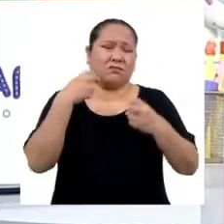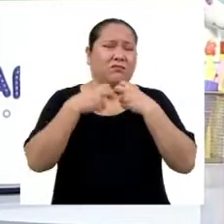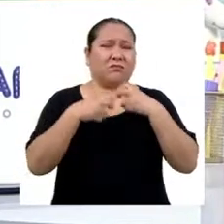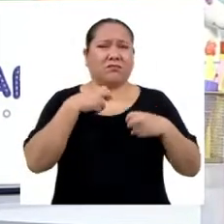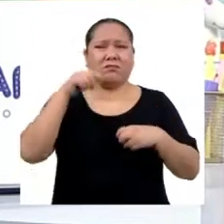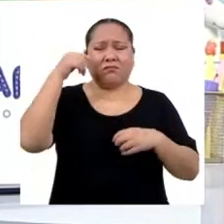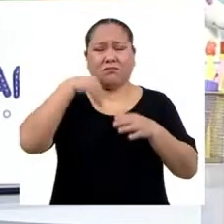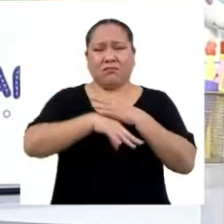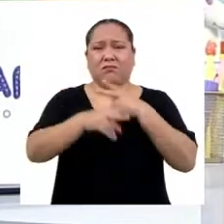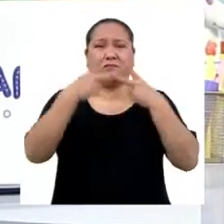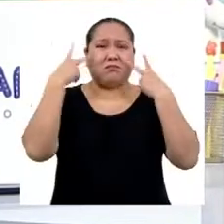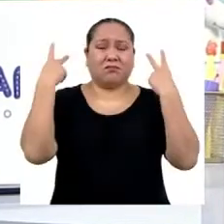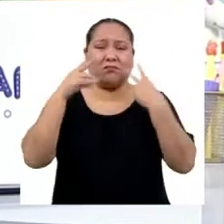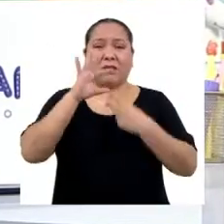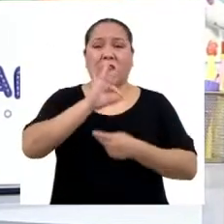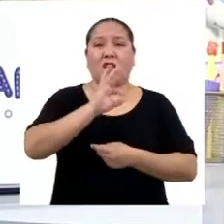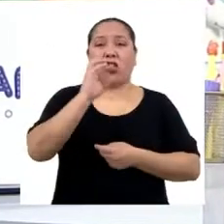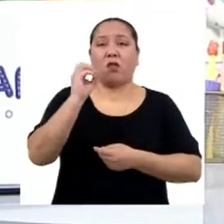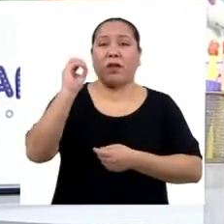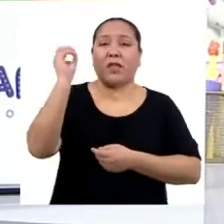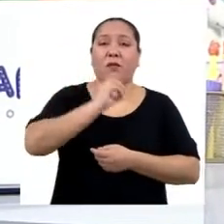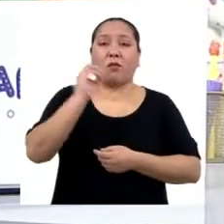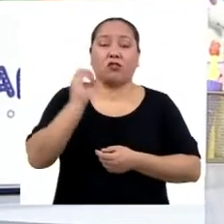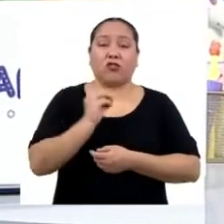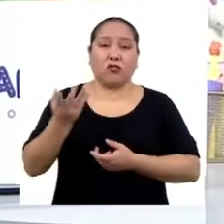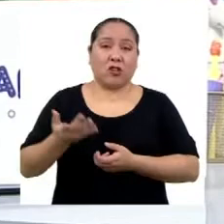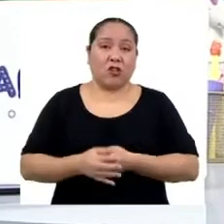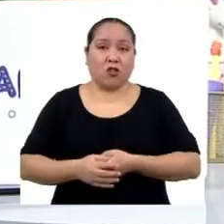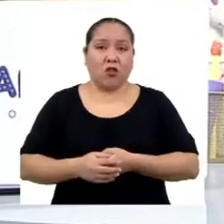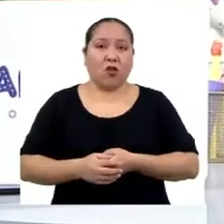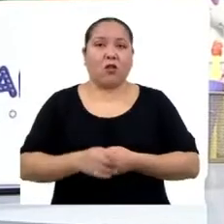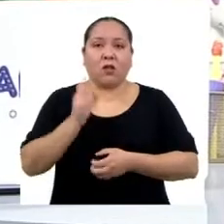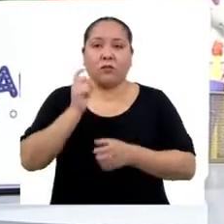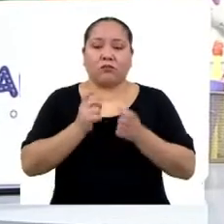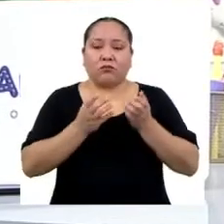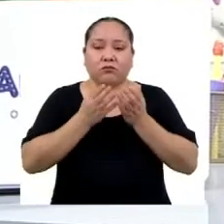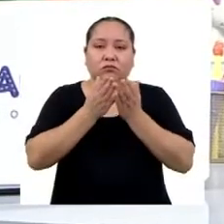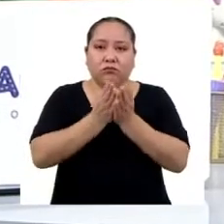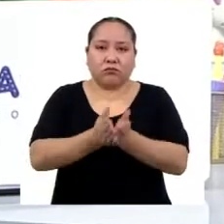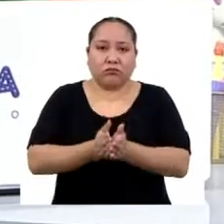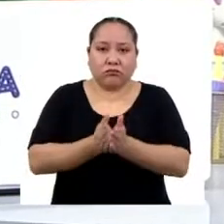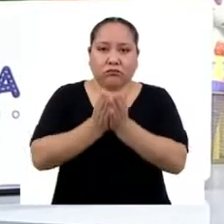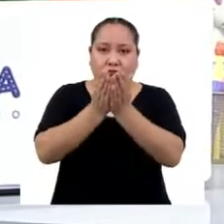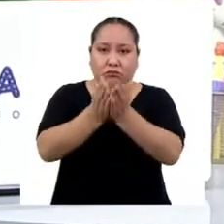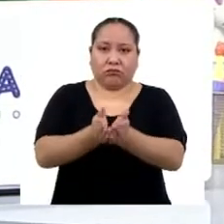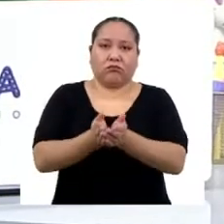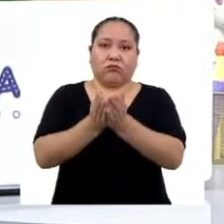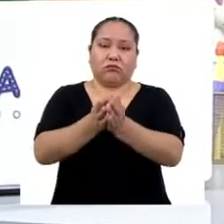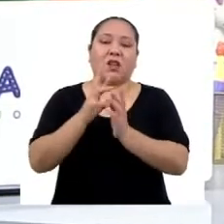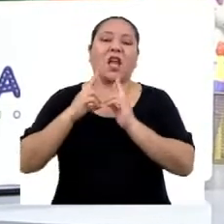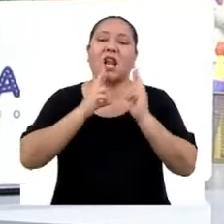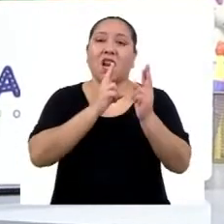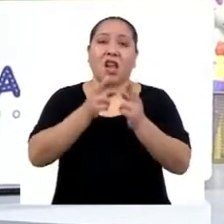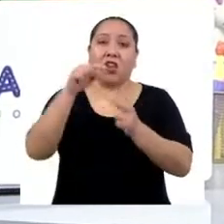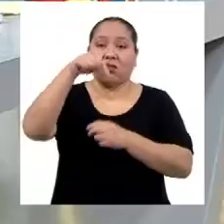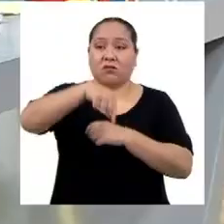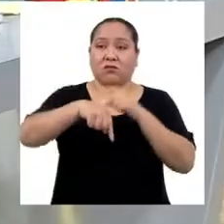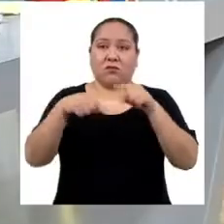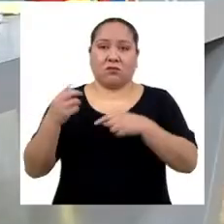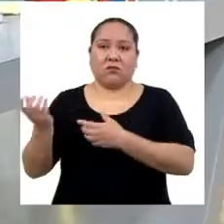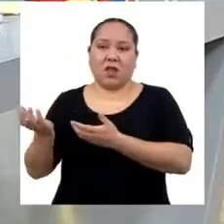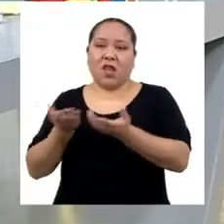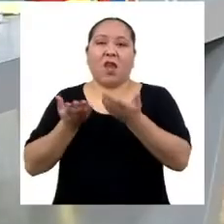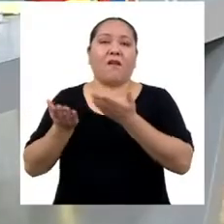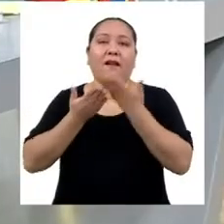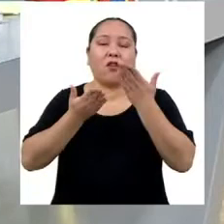Amazonía, ya que el 90% del transporte de pasajeros y carga se da en los ríos.